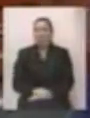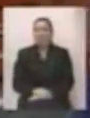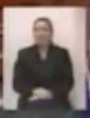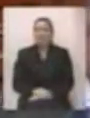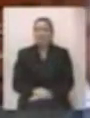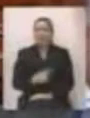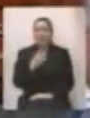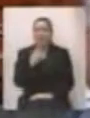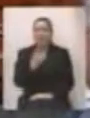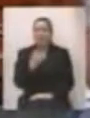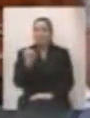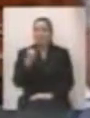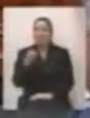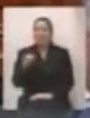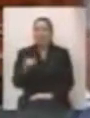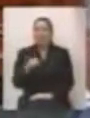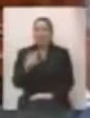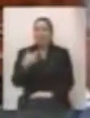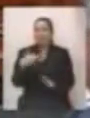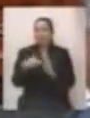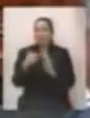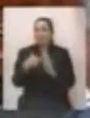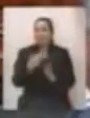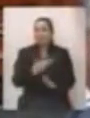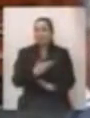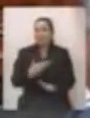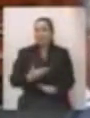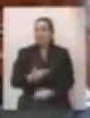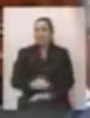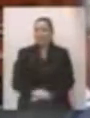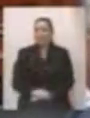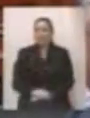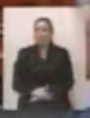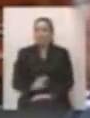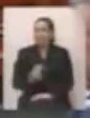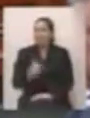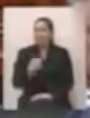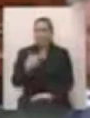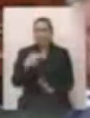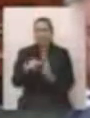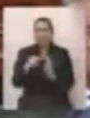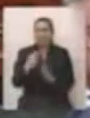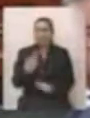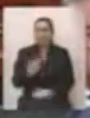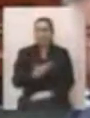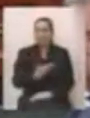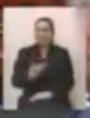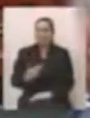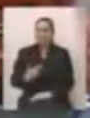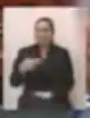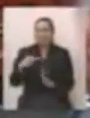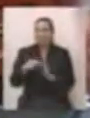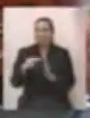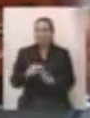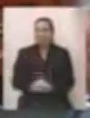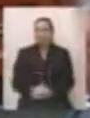Se señala el Poder Ejecutivo en sus 3 niveles de gobierno. El Poder Ejecutivo no tiene 3 niveles de gobierno, el Estado tiene 3